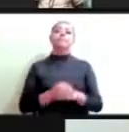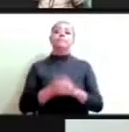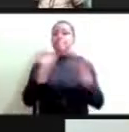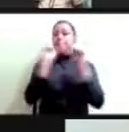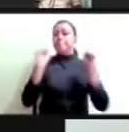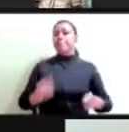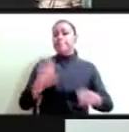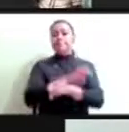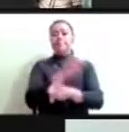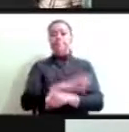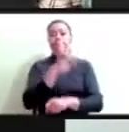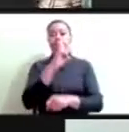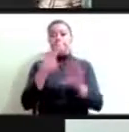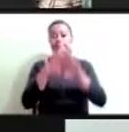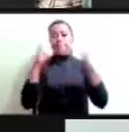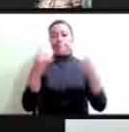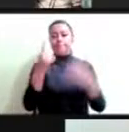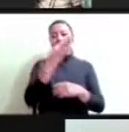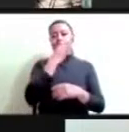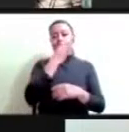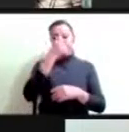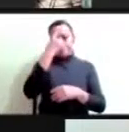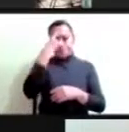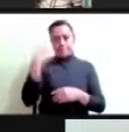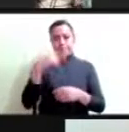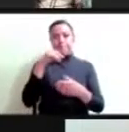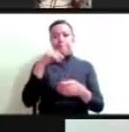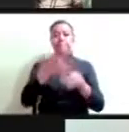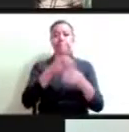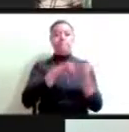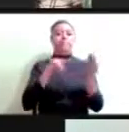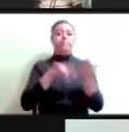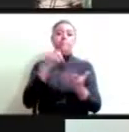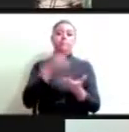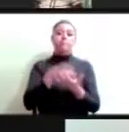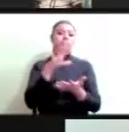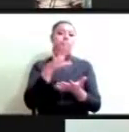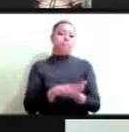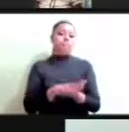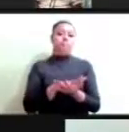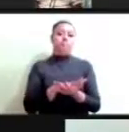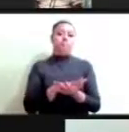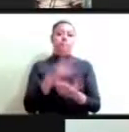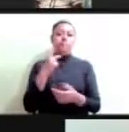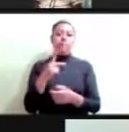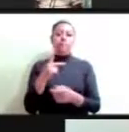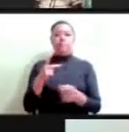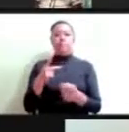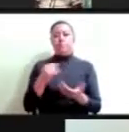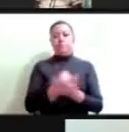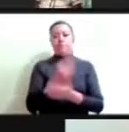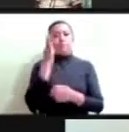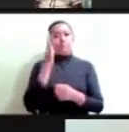con la finalidad de recoger la votación nominal del dictamen en lo general y en lo particular en un solo acto.